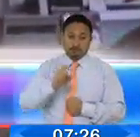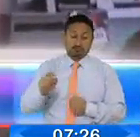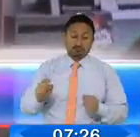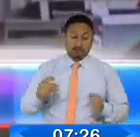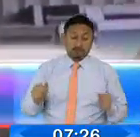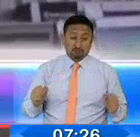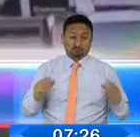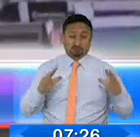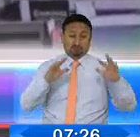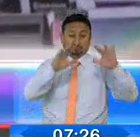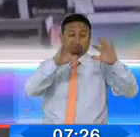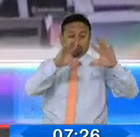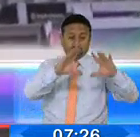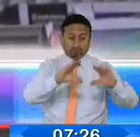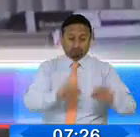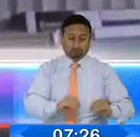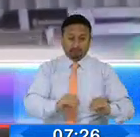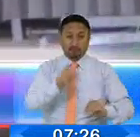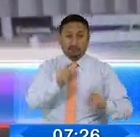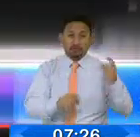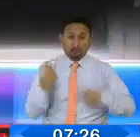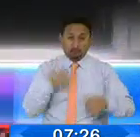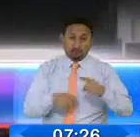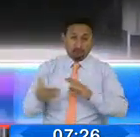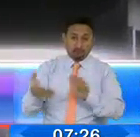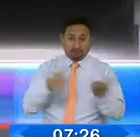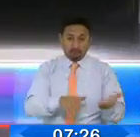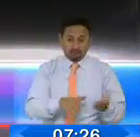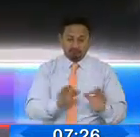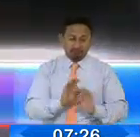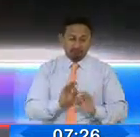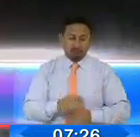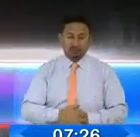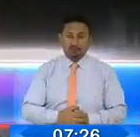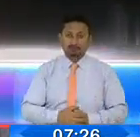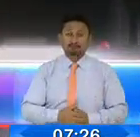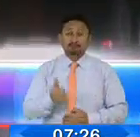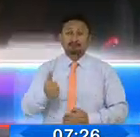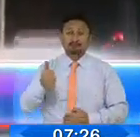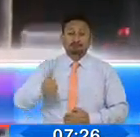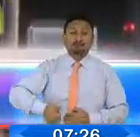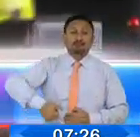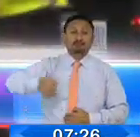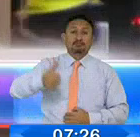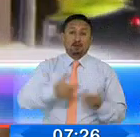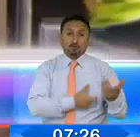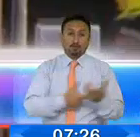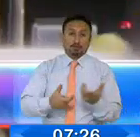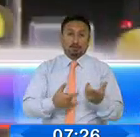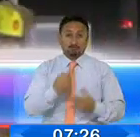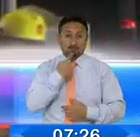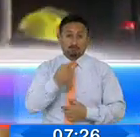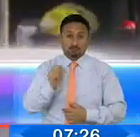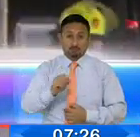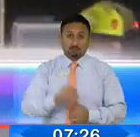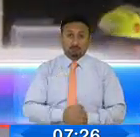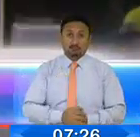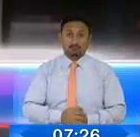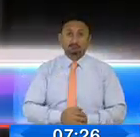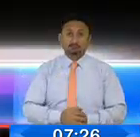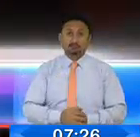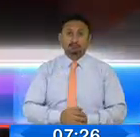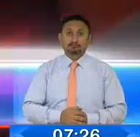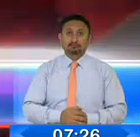incendio, que por fortuna no dejó heridos ni fallecidos, según confirmó el primer jefe del Cuerpo de Bomberos de Guayaquil, Martín